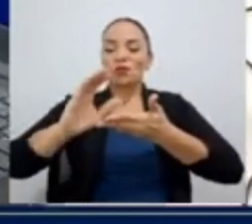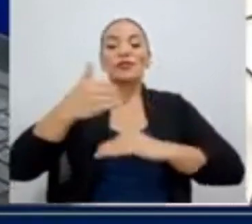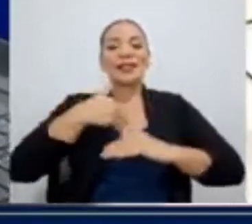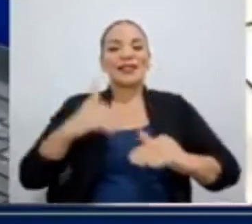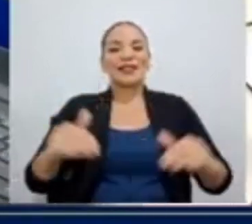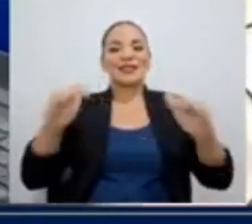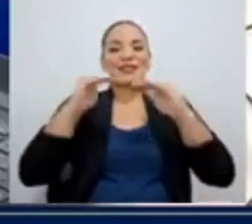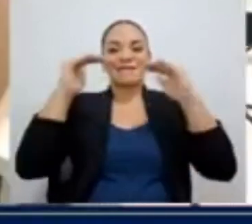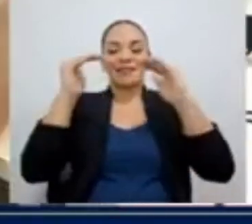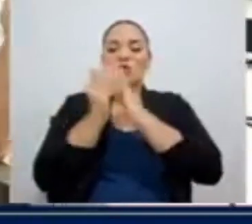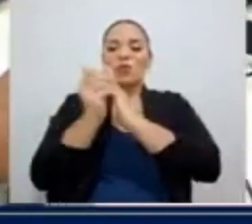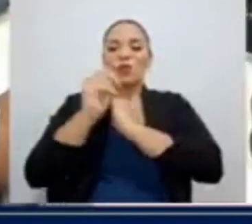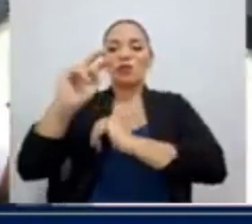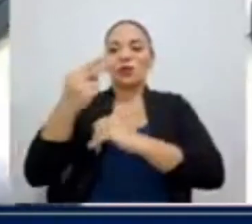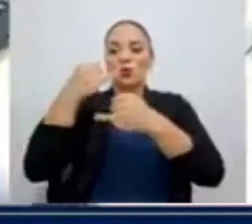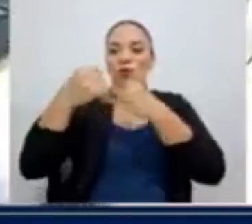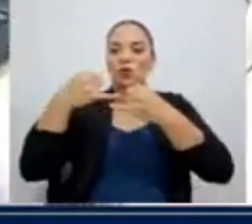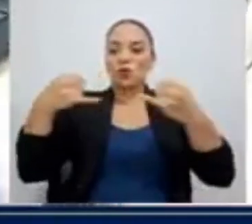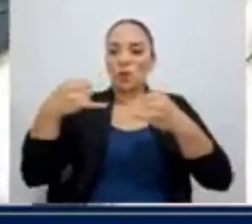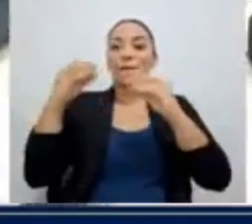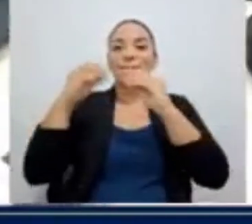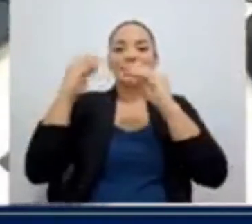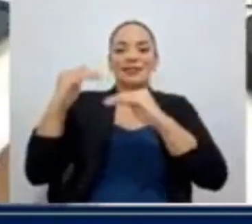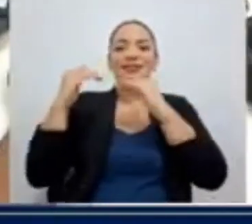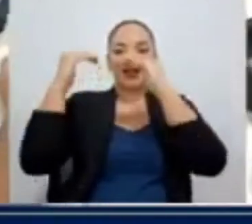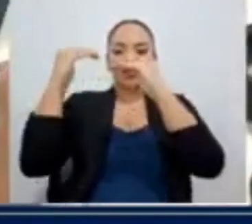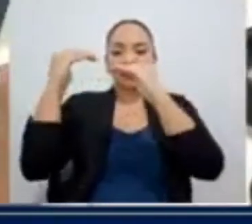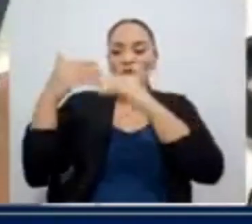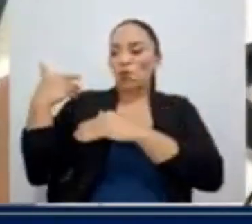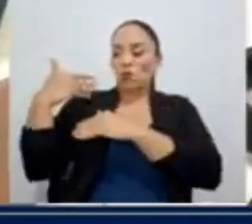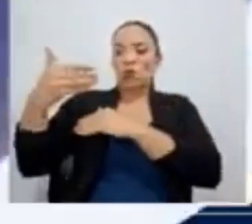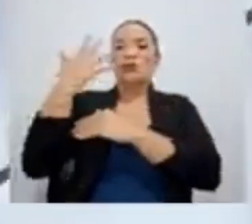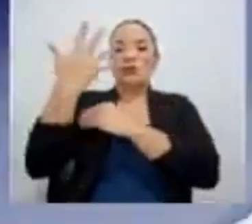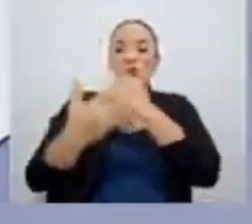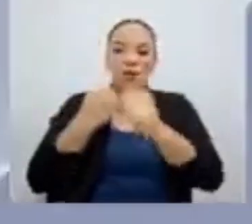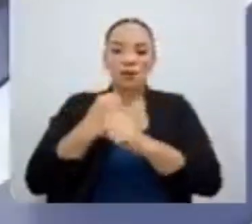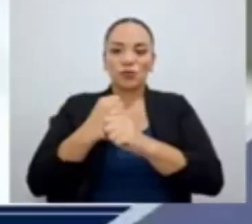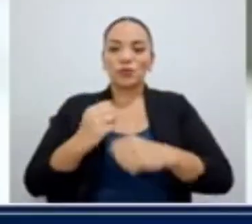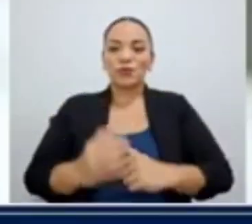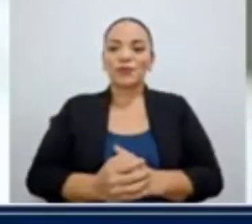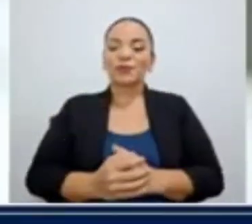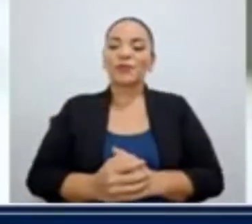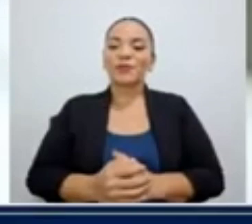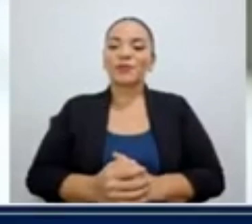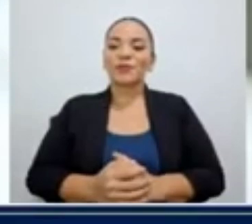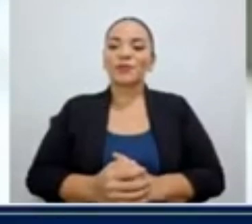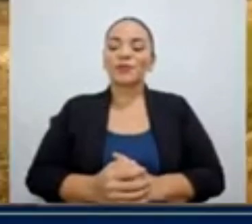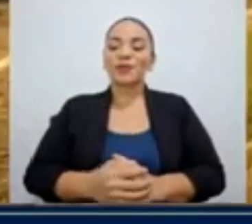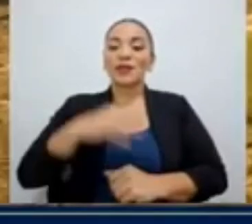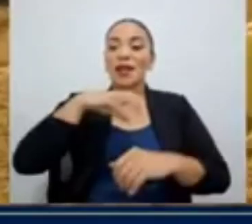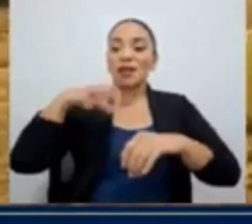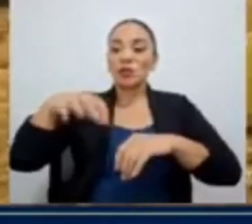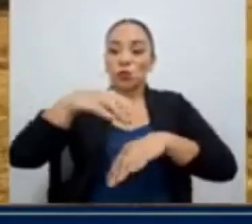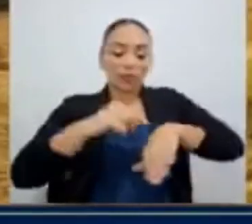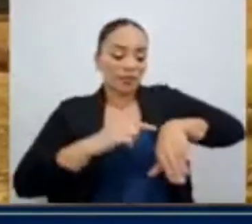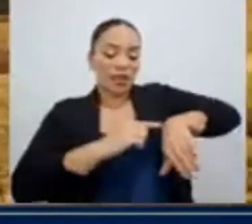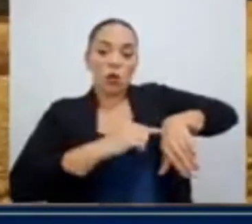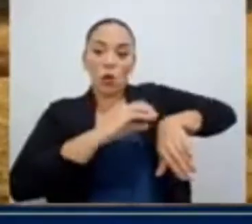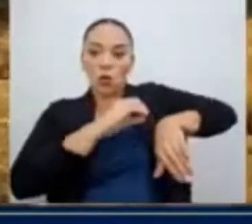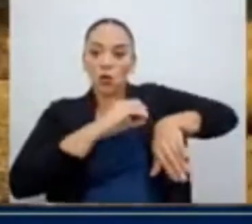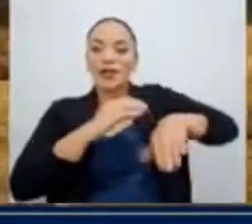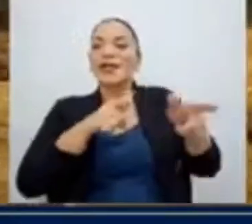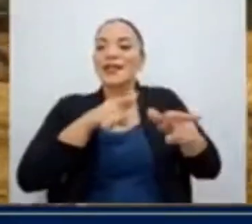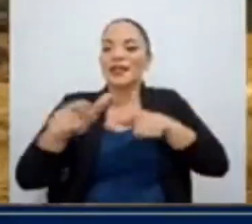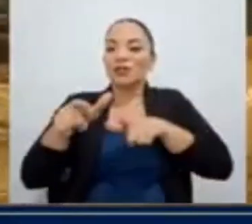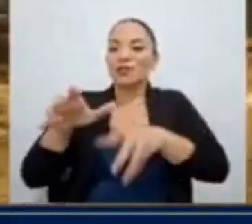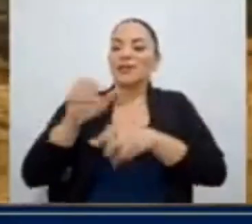de dominio de un segundo idioma más alto de los últimos 5 años. Cantones de Occidente están listos para recibir todos